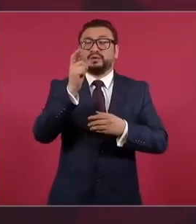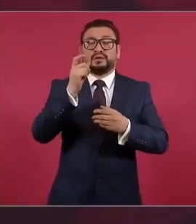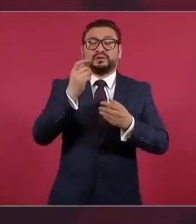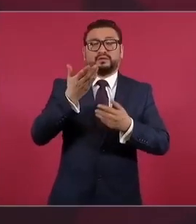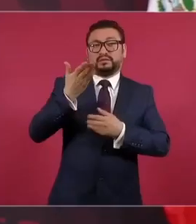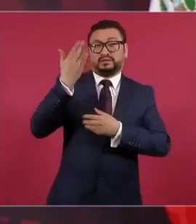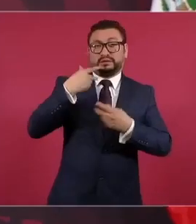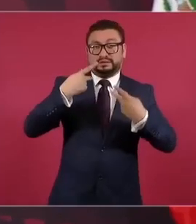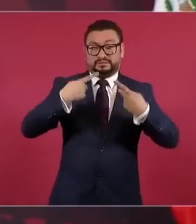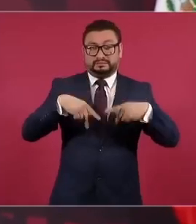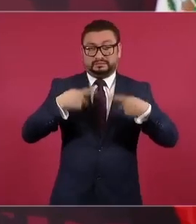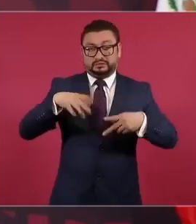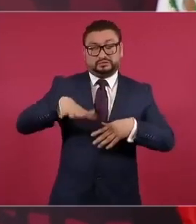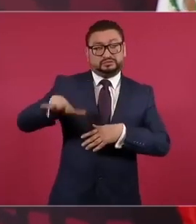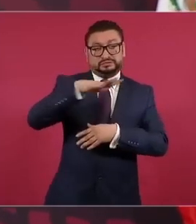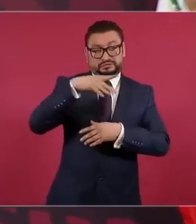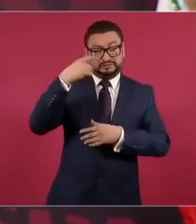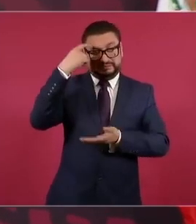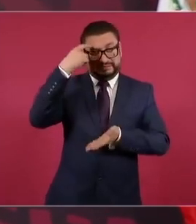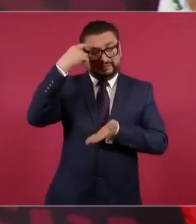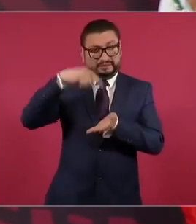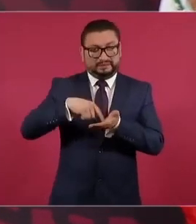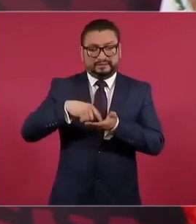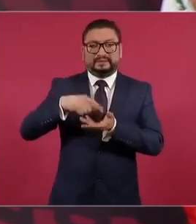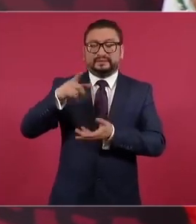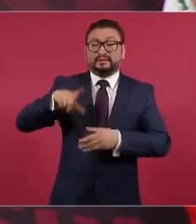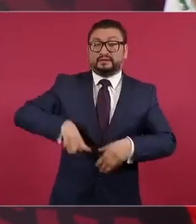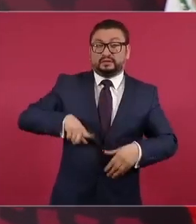enajenación en el gobierno